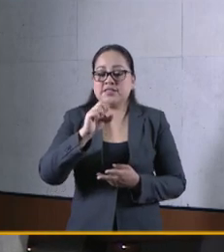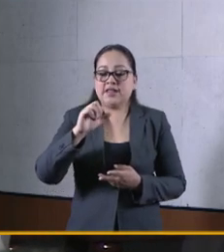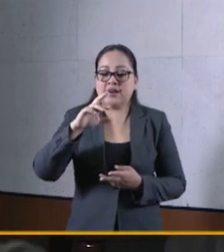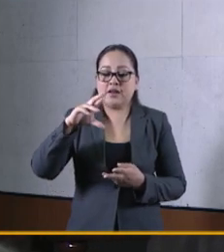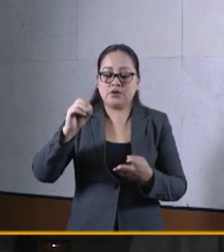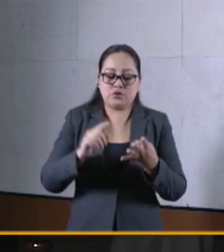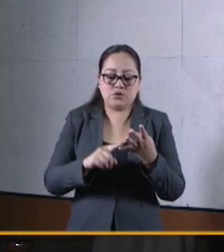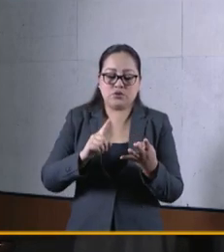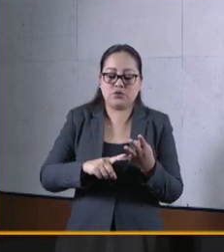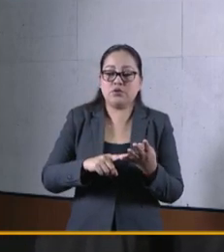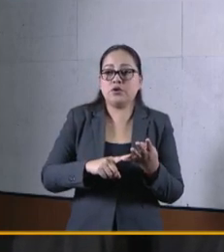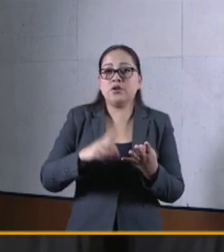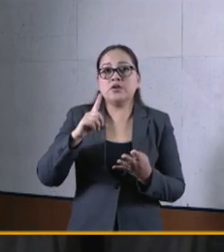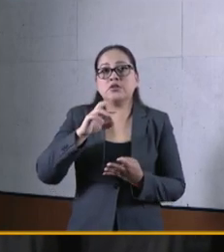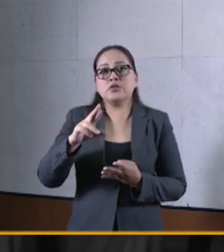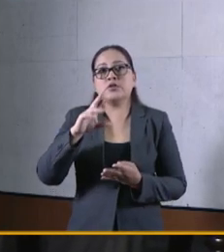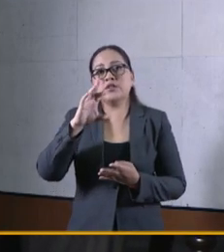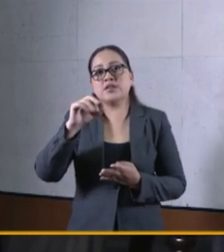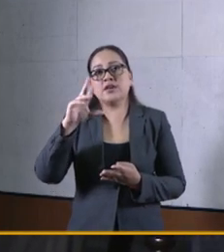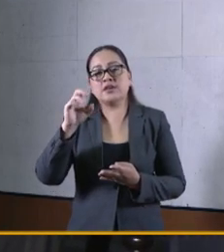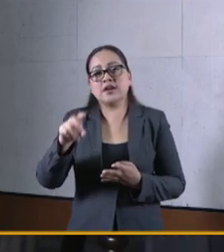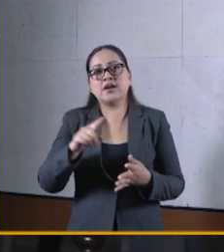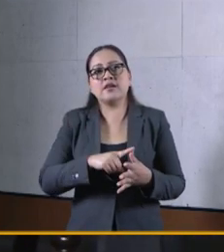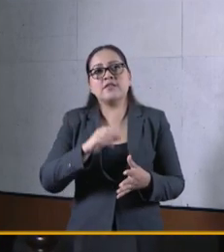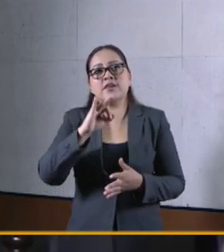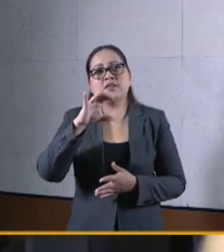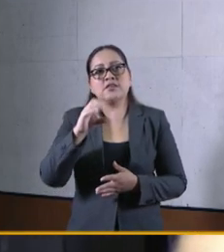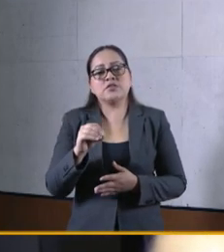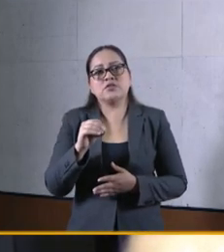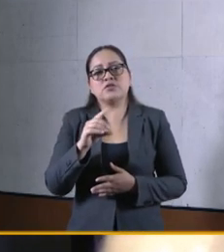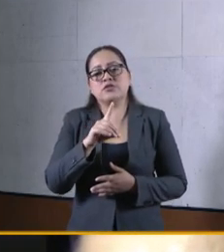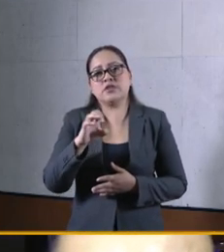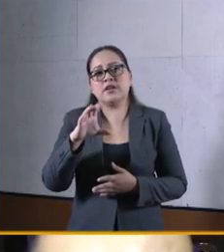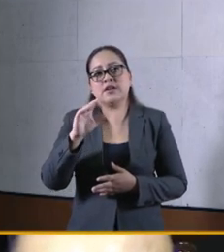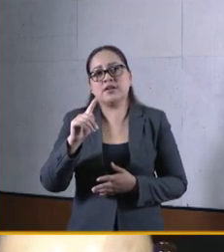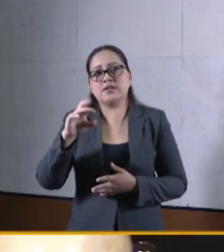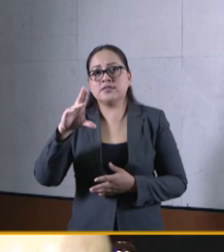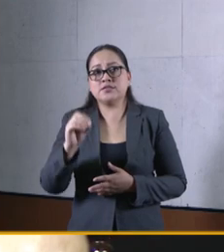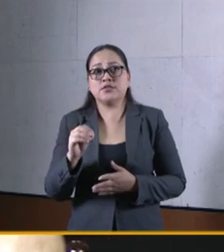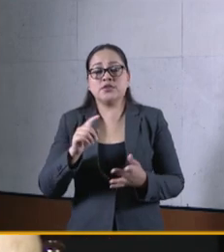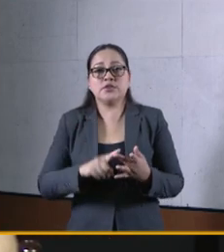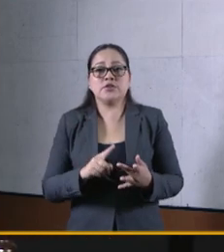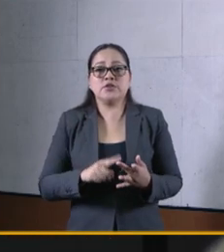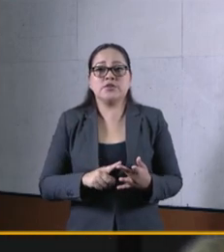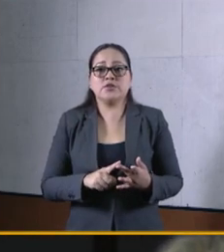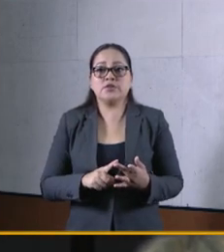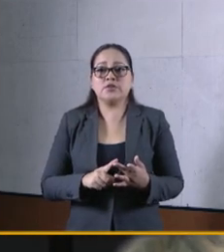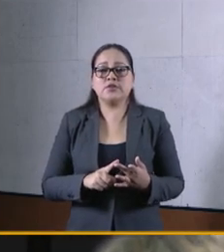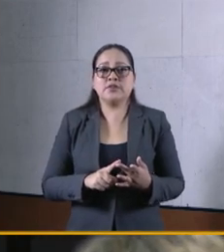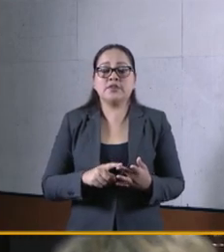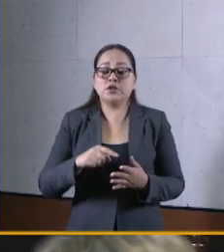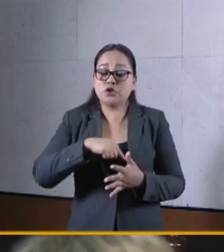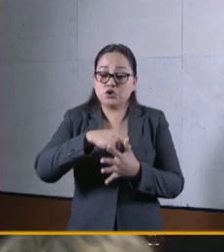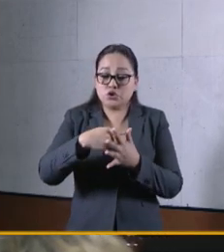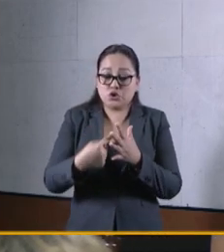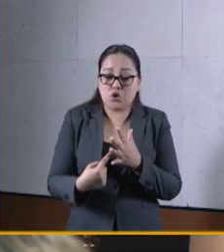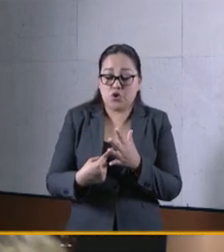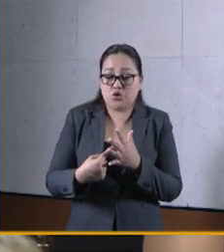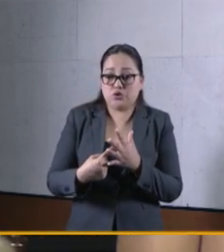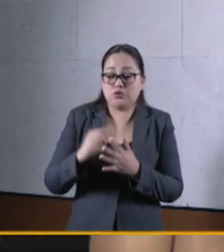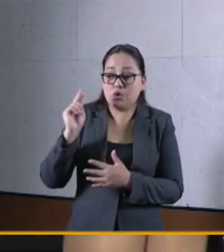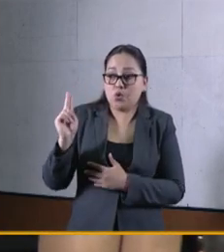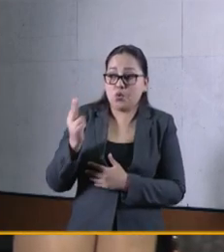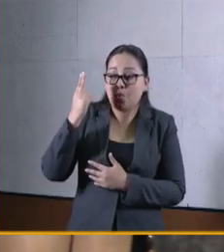doctor sarukhán el doctor francisco barnés de castro como egresados de nuestra casa de